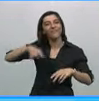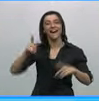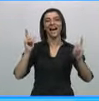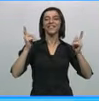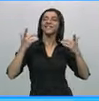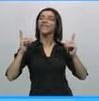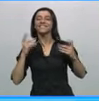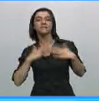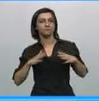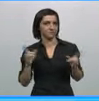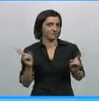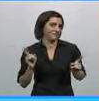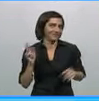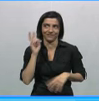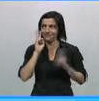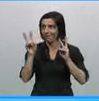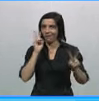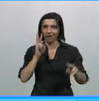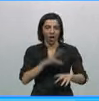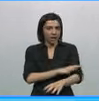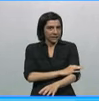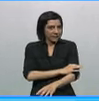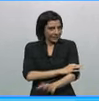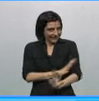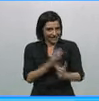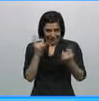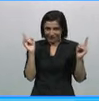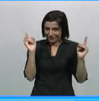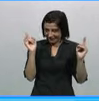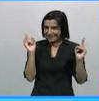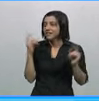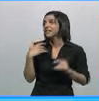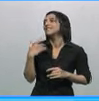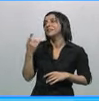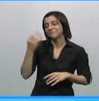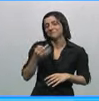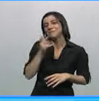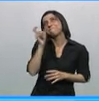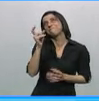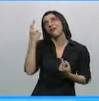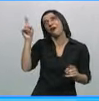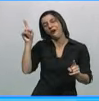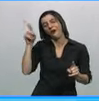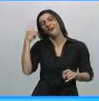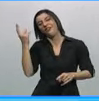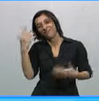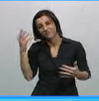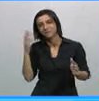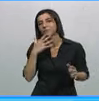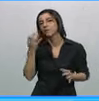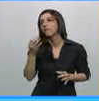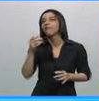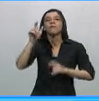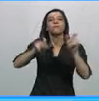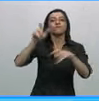otra cosa, está bien. Tal vez no era el término más adecuado, pero sí son gente que te transmite a vos como espectador, además